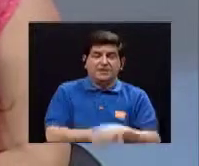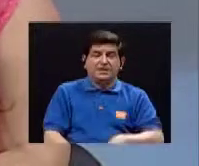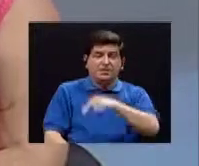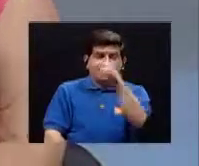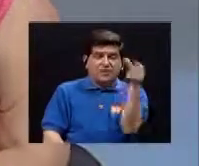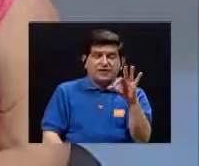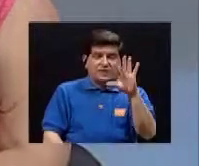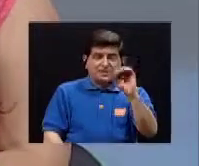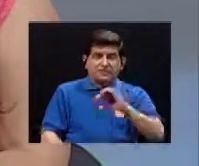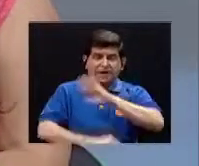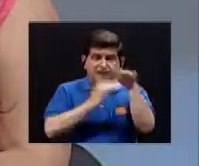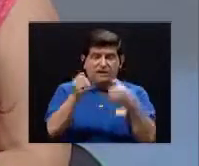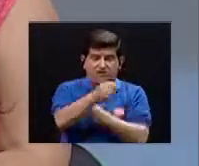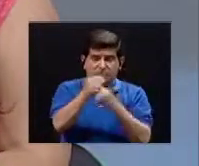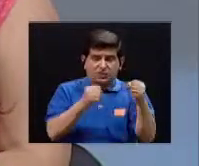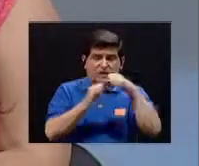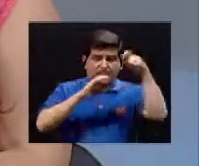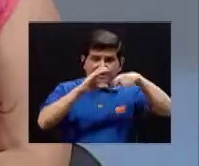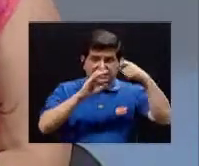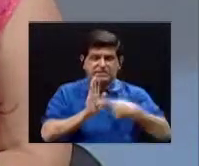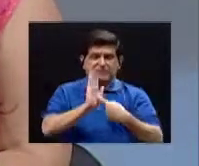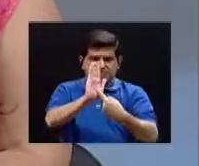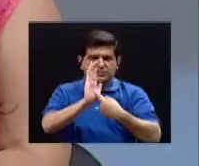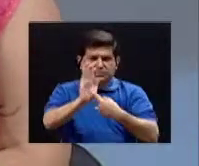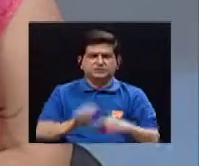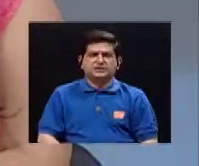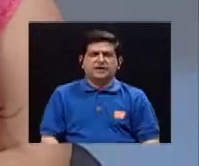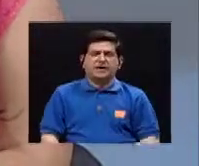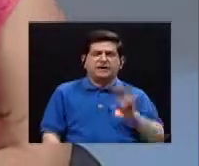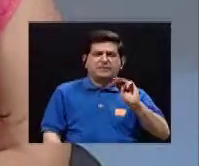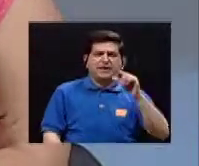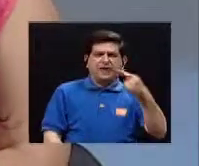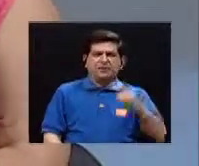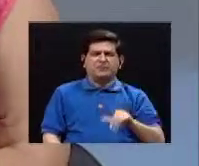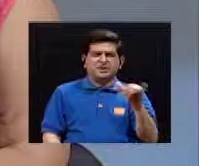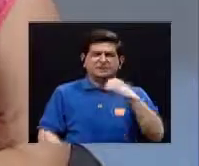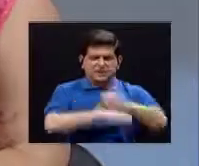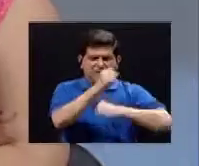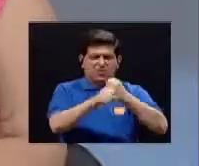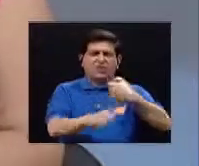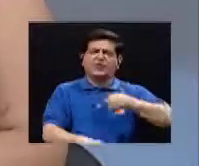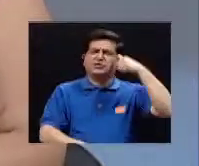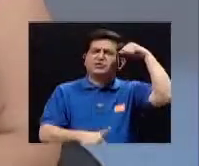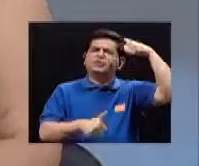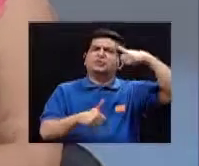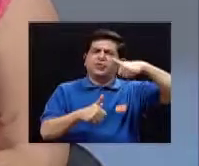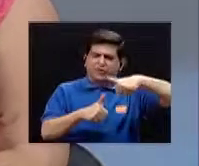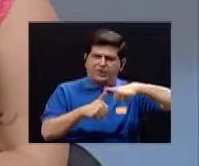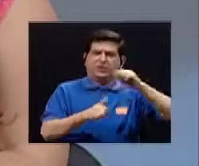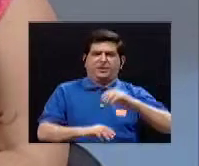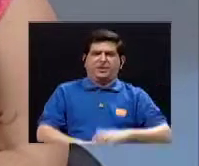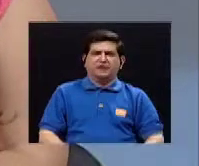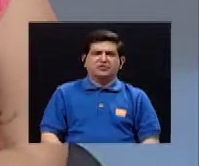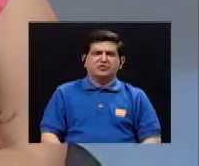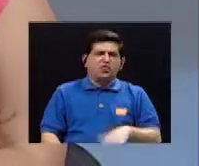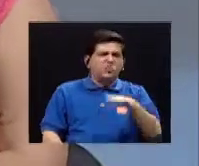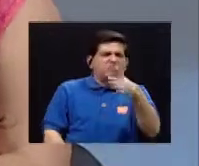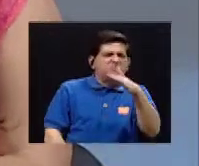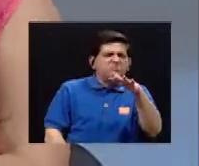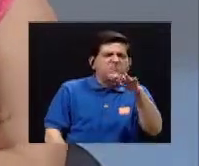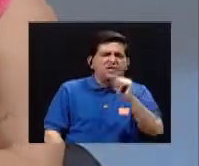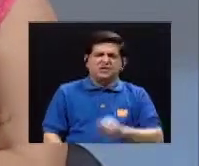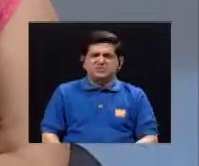nueva película costarricense que está en todas las salas de cine bien tenemos la misma yo tengo un recuerdo